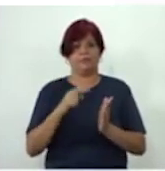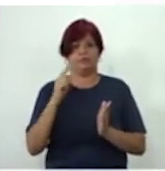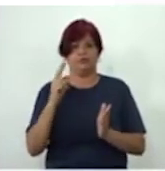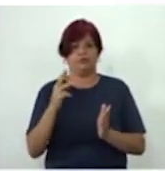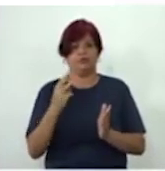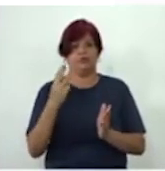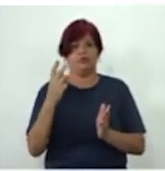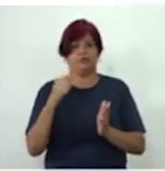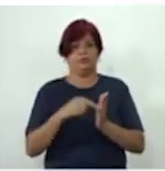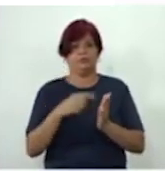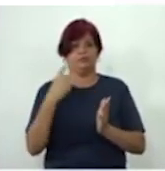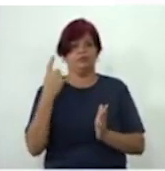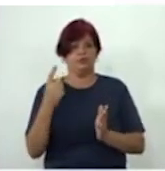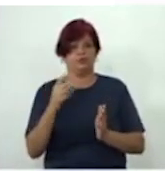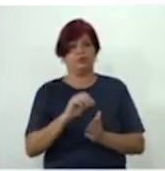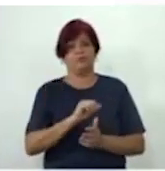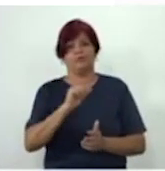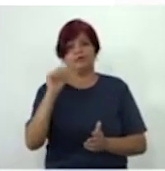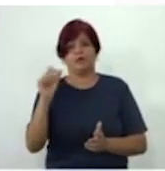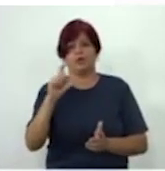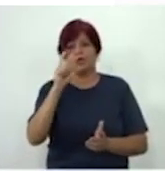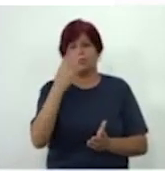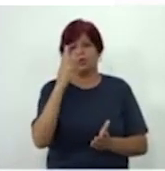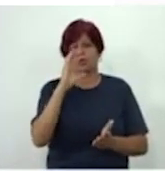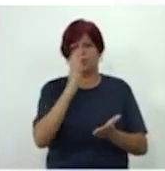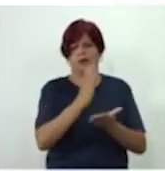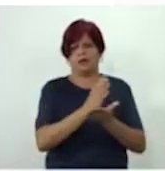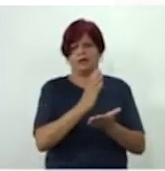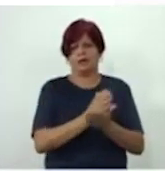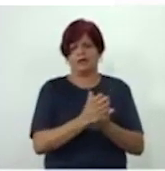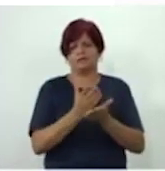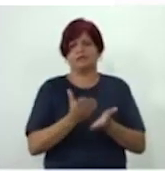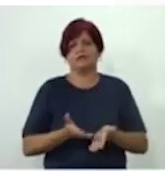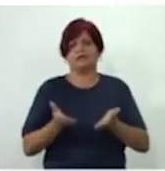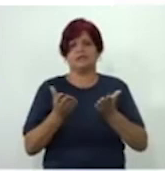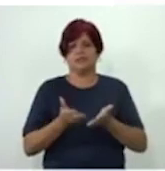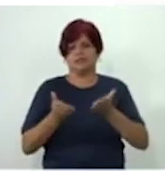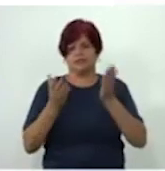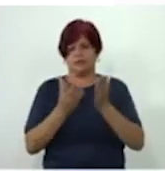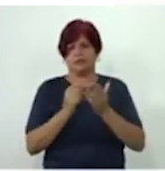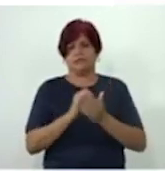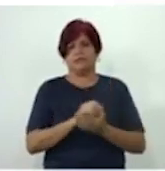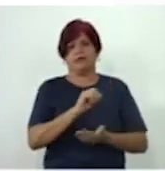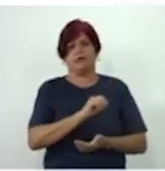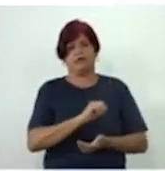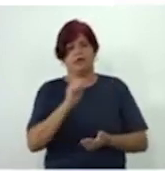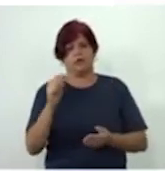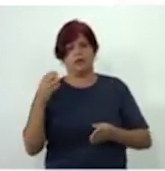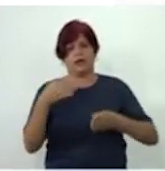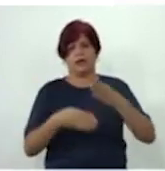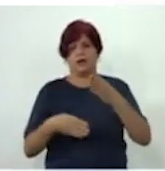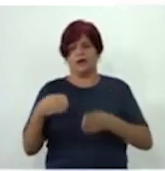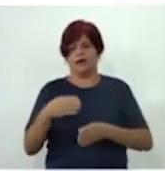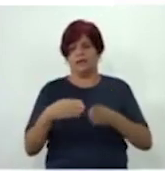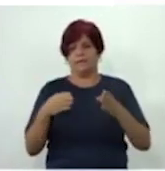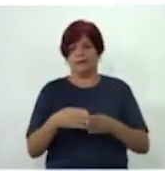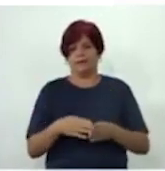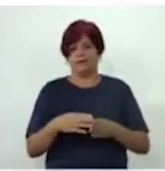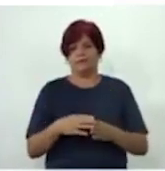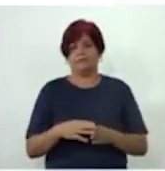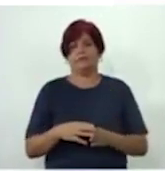3.2.1 para lograr una clase desarrolladora, para lograr la participación